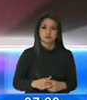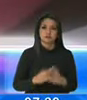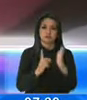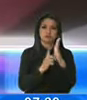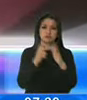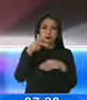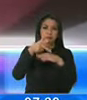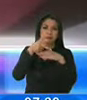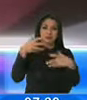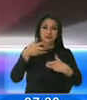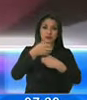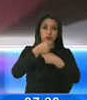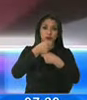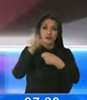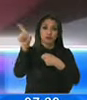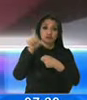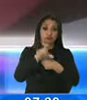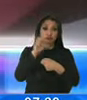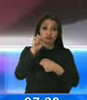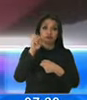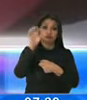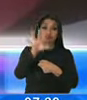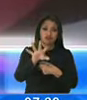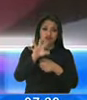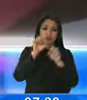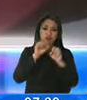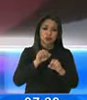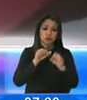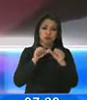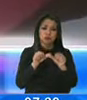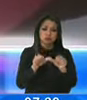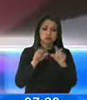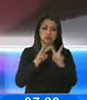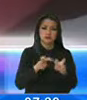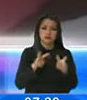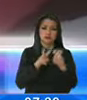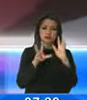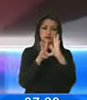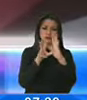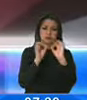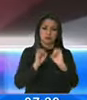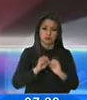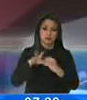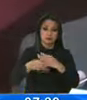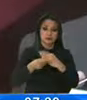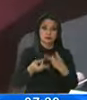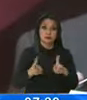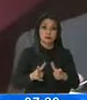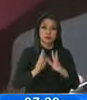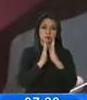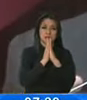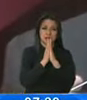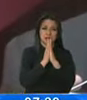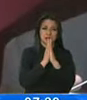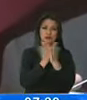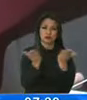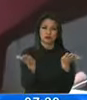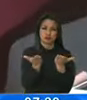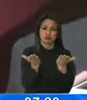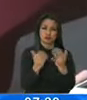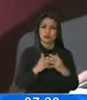las cámaras de seguridad de este local, a efectos de continuar la respectiva diligencia. Adicionalmente ha solicitado la práctica de